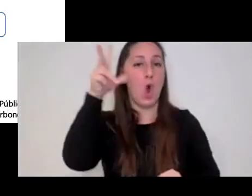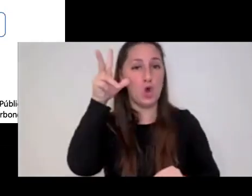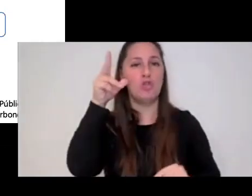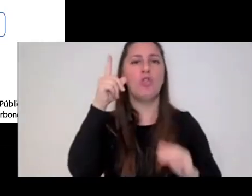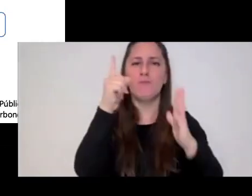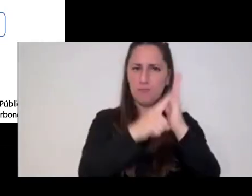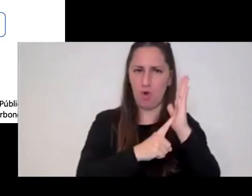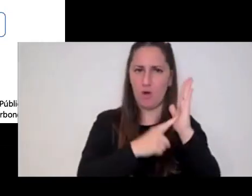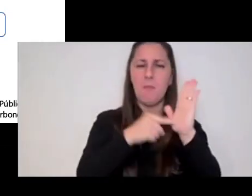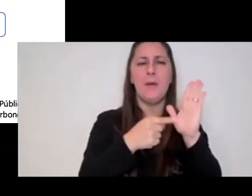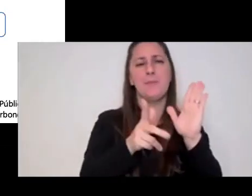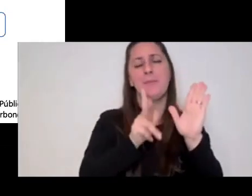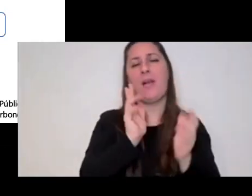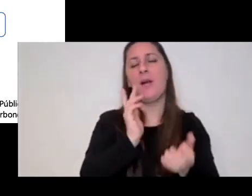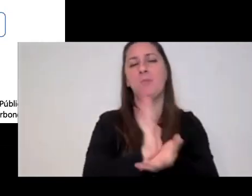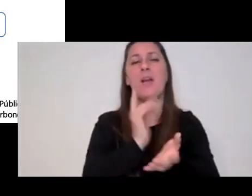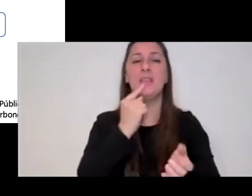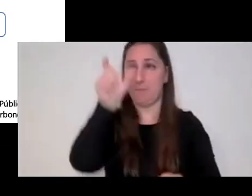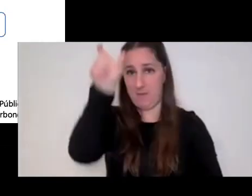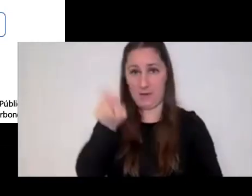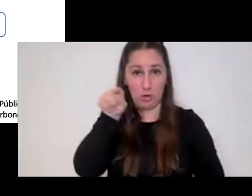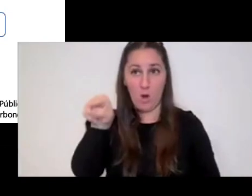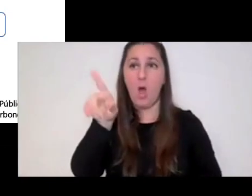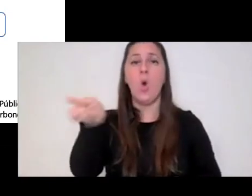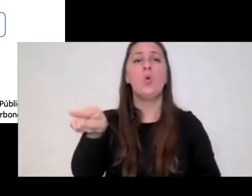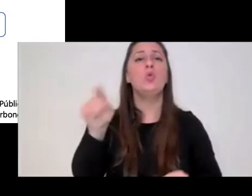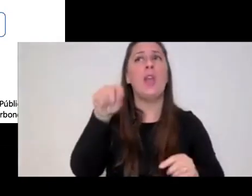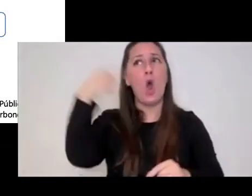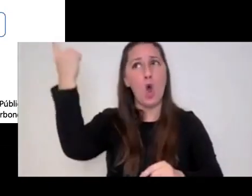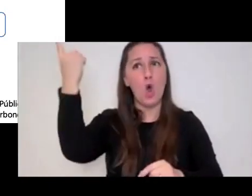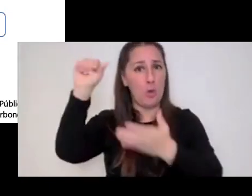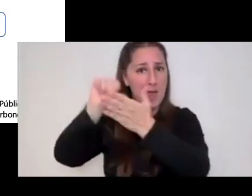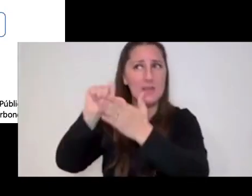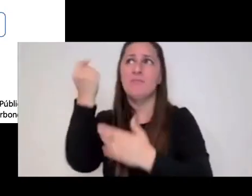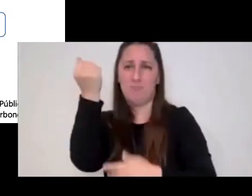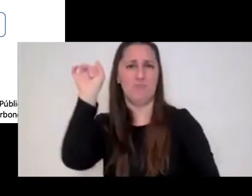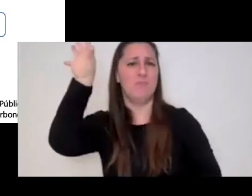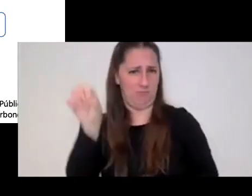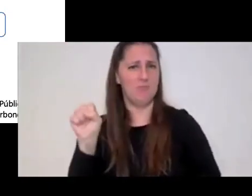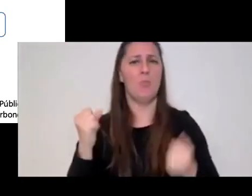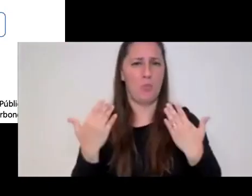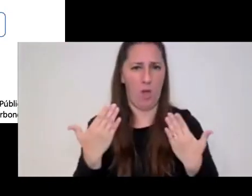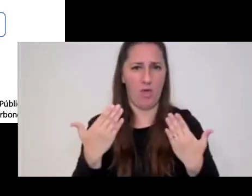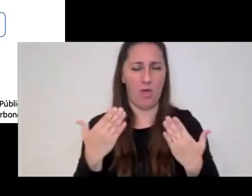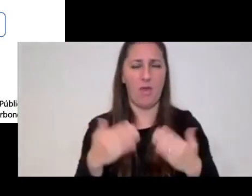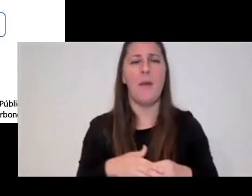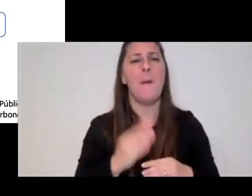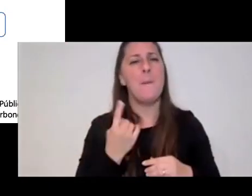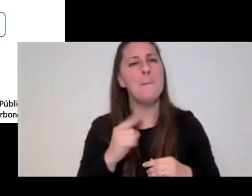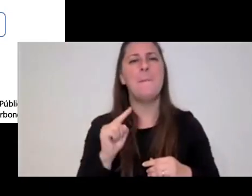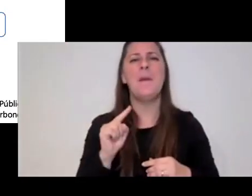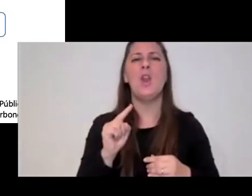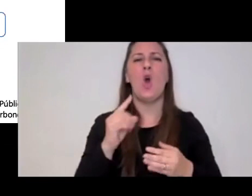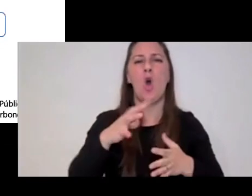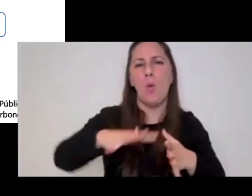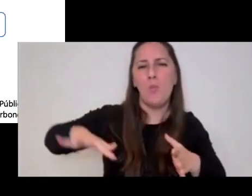decir, mire, señor contribuyente, si usted lo tiene en el exterior, lo puede traer, pero no lo tengan en una jurisdicción que sea sospechosa según